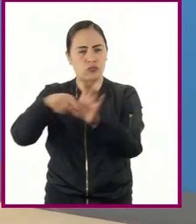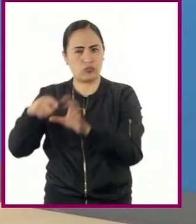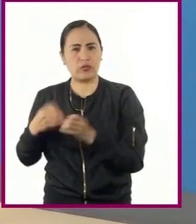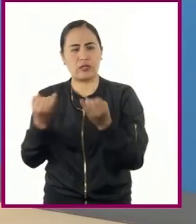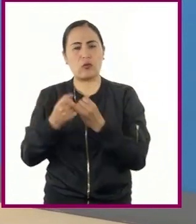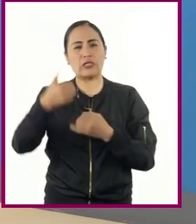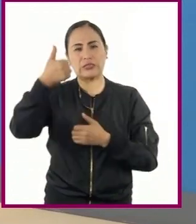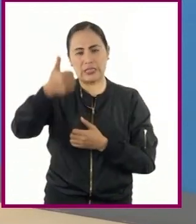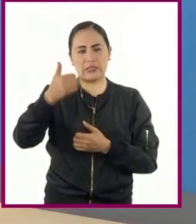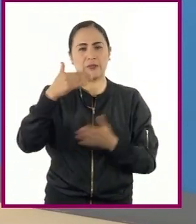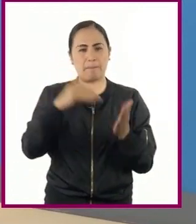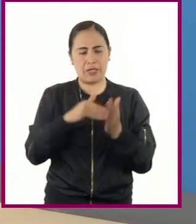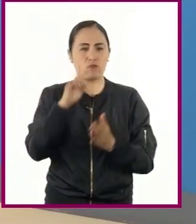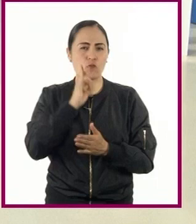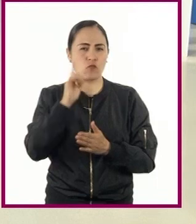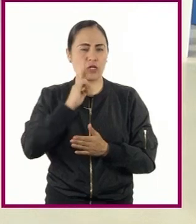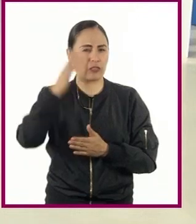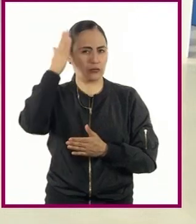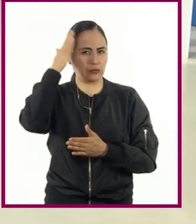mujeres oficiales.